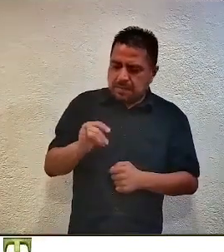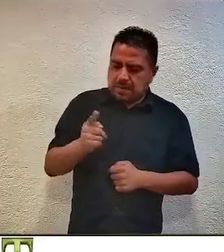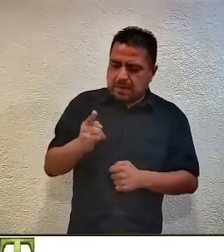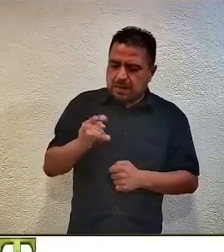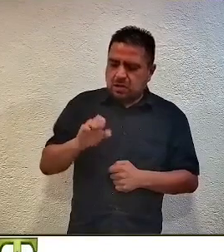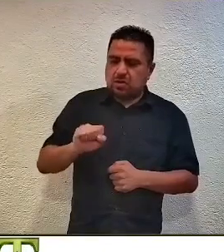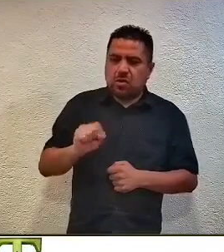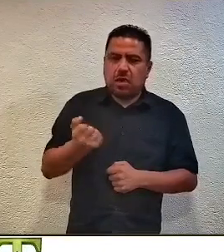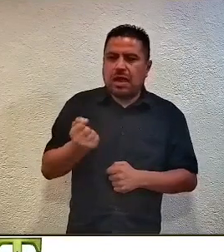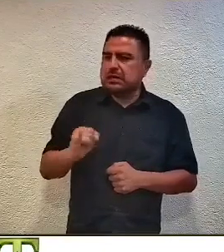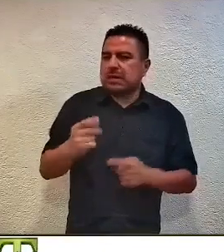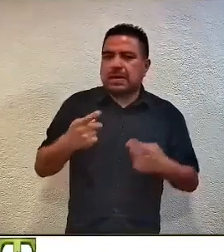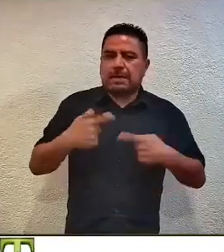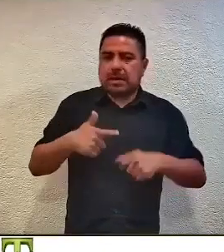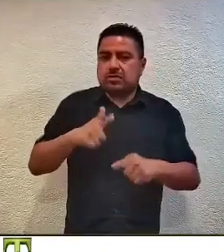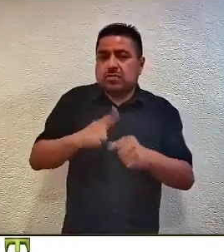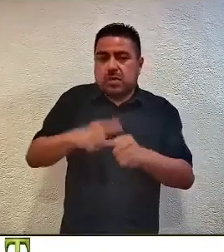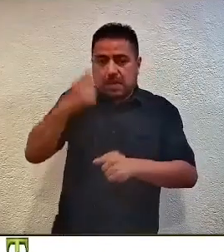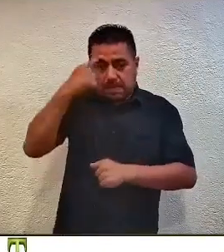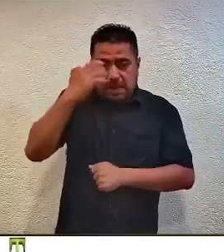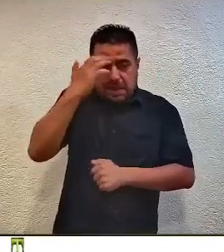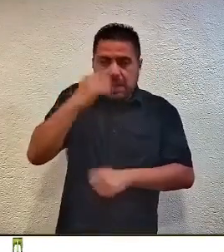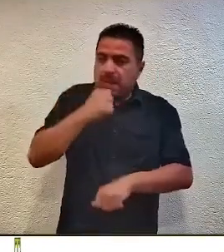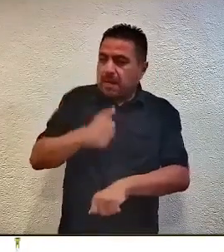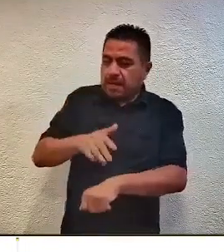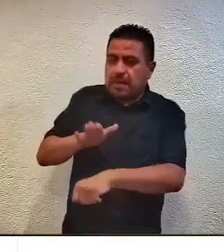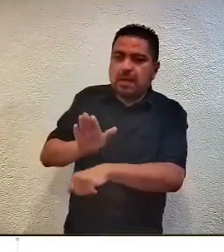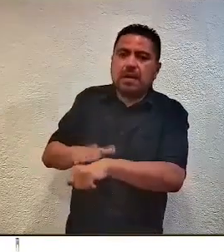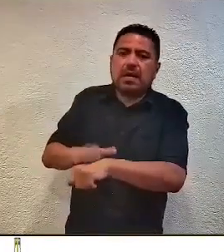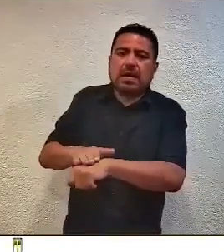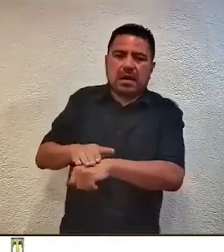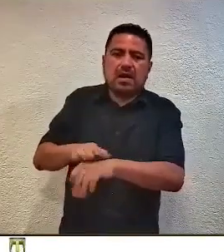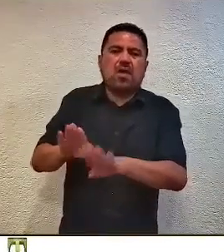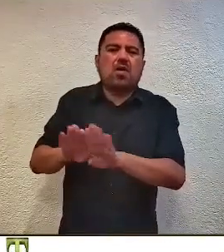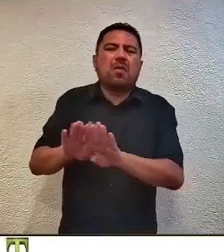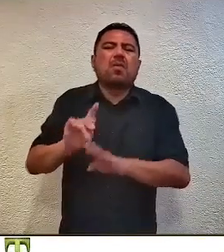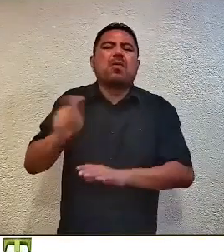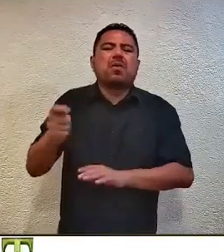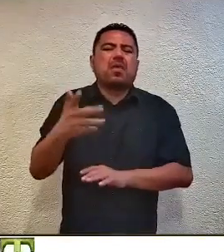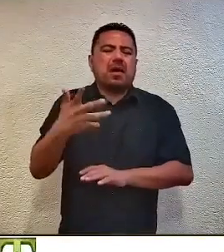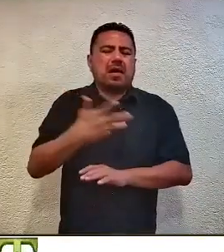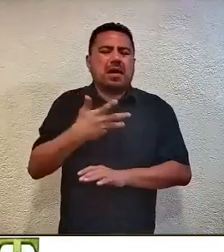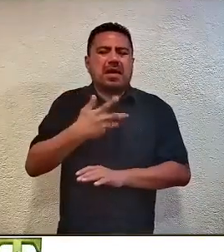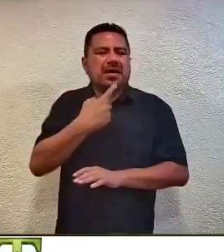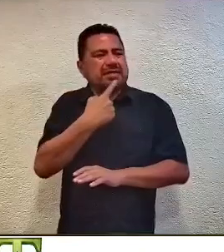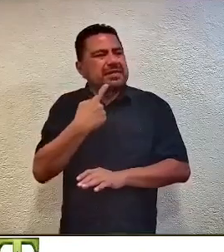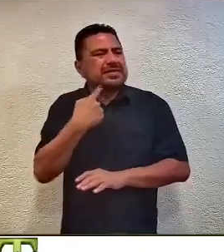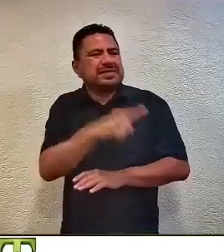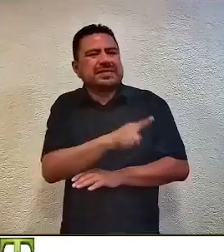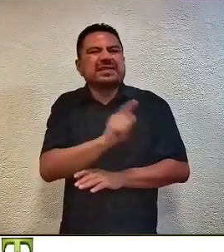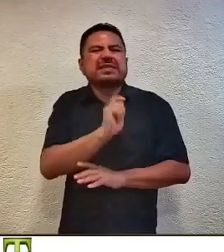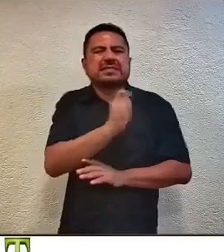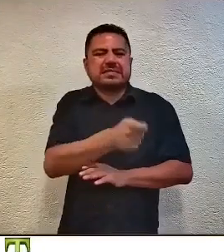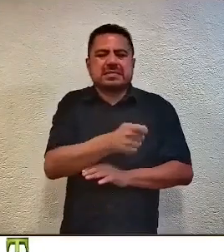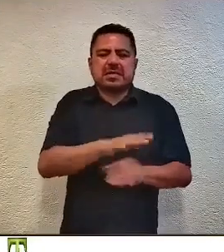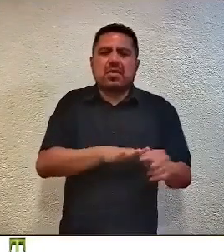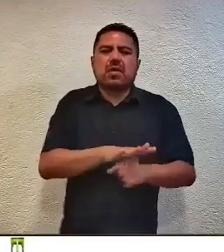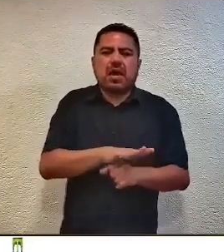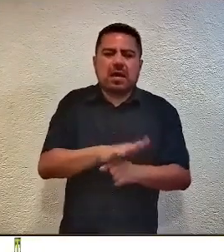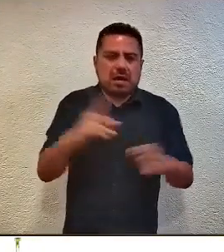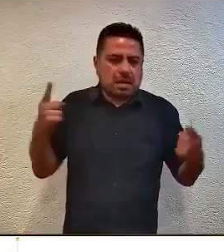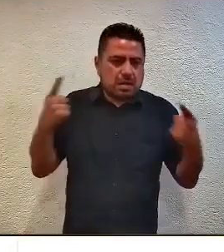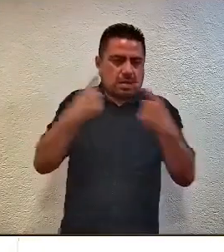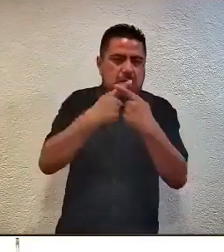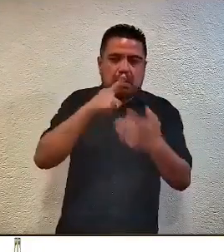de manera personal para hacer de su conocimiento de la existencia de un medio de impugnación que controvierte